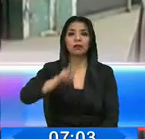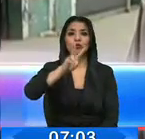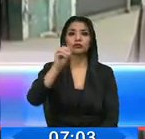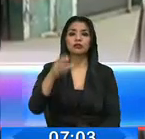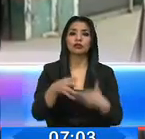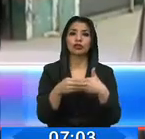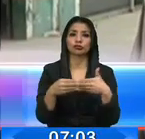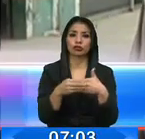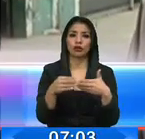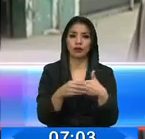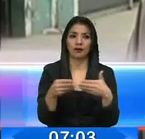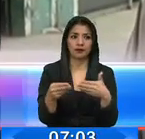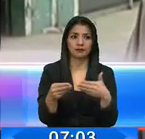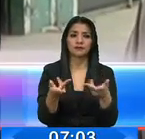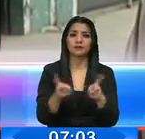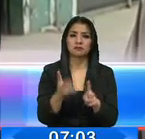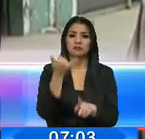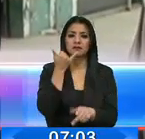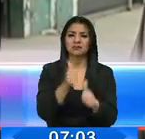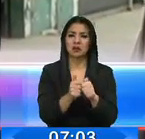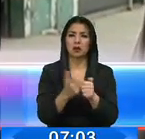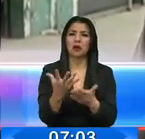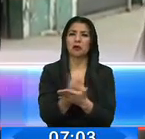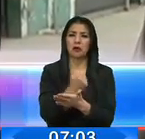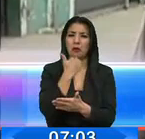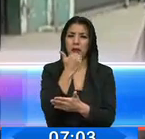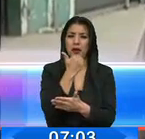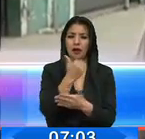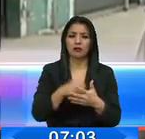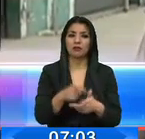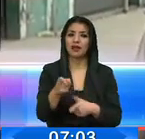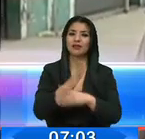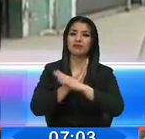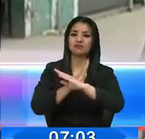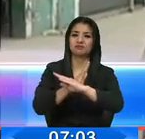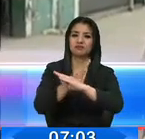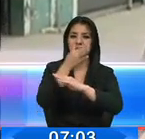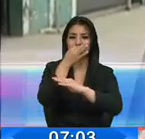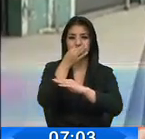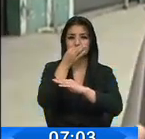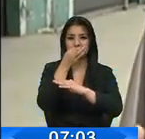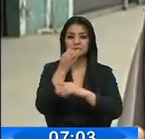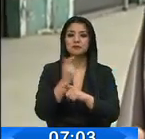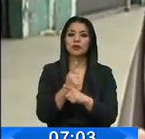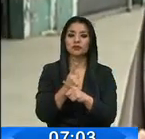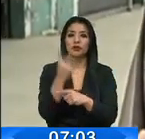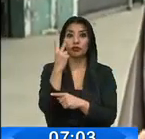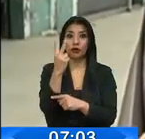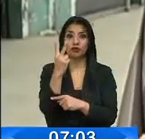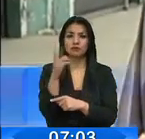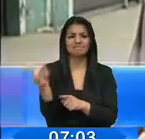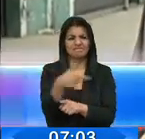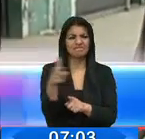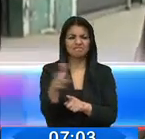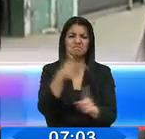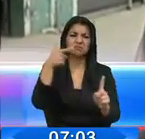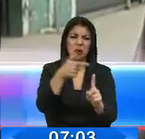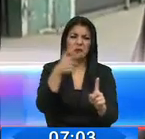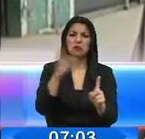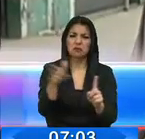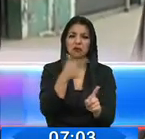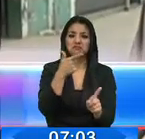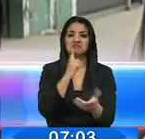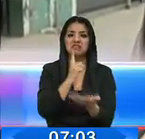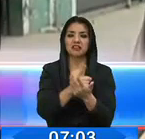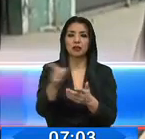pretendían quitarle los teléfonos y algo más. Opusieron resistencia y 2 delincuentes, uno le incitó al otro, mátala,